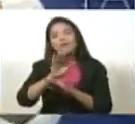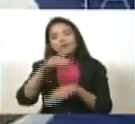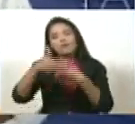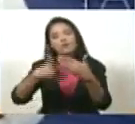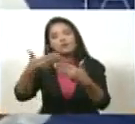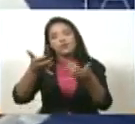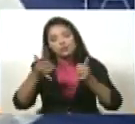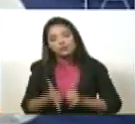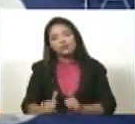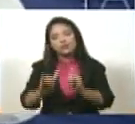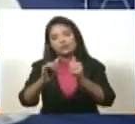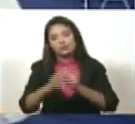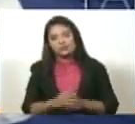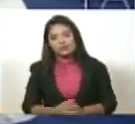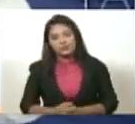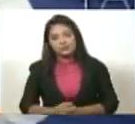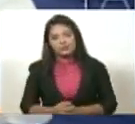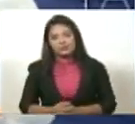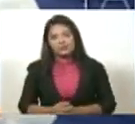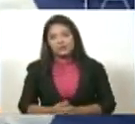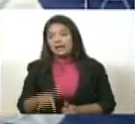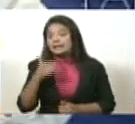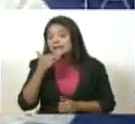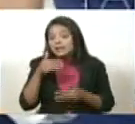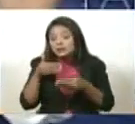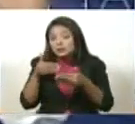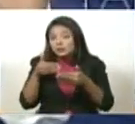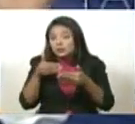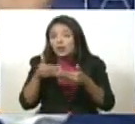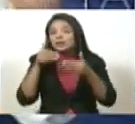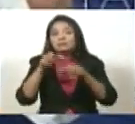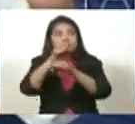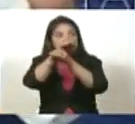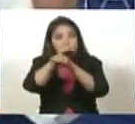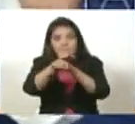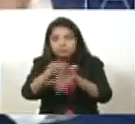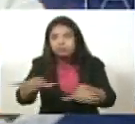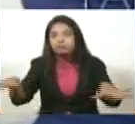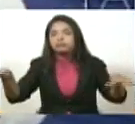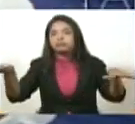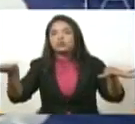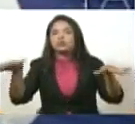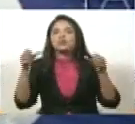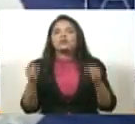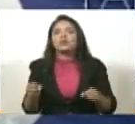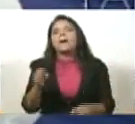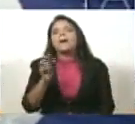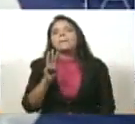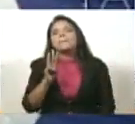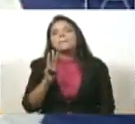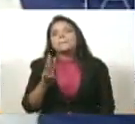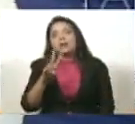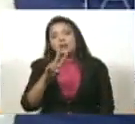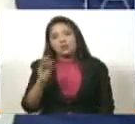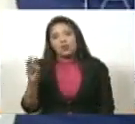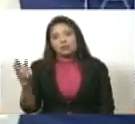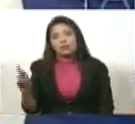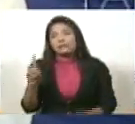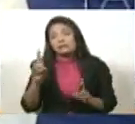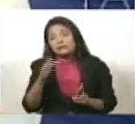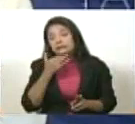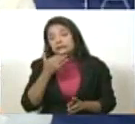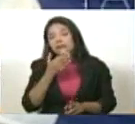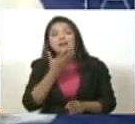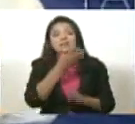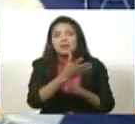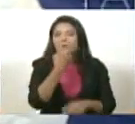nuestras hijas y de nuestros hijos. Esta última semana hemos desplegado el P200. Aspiramos visitar